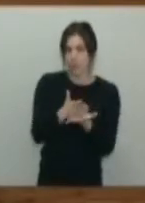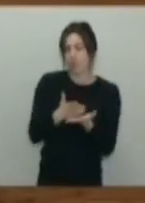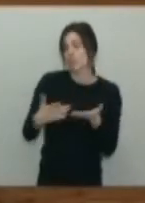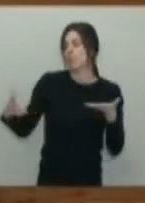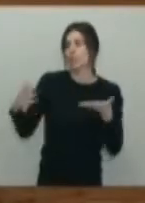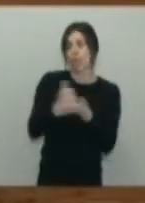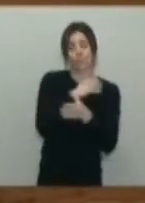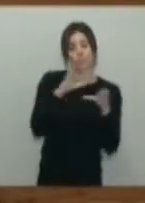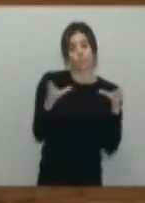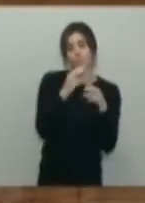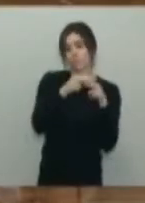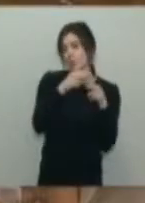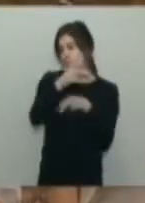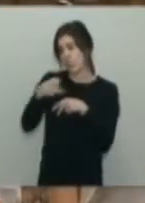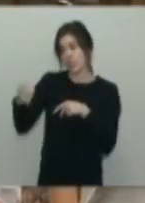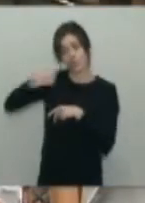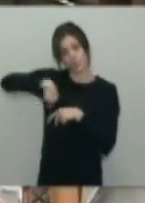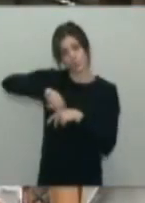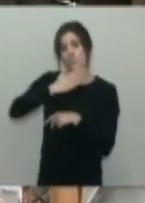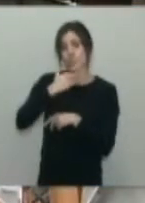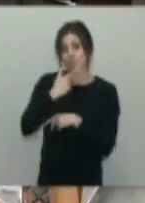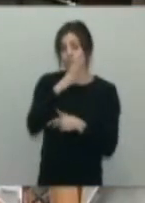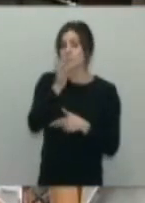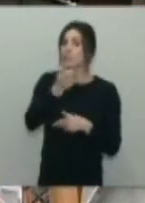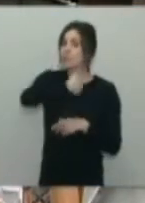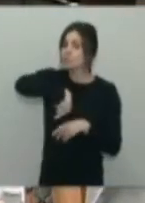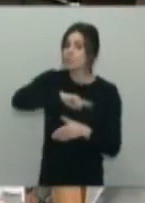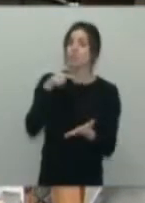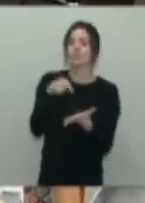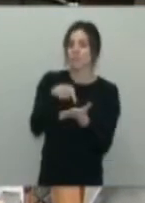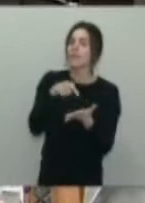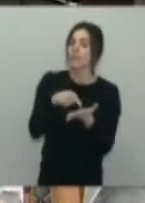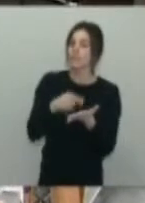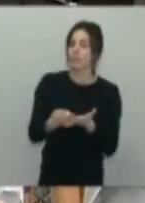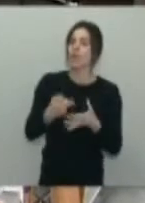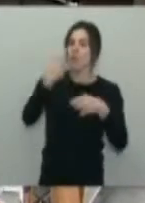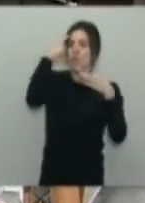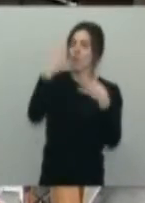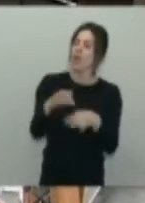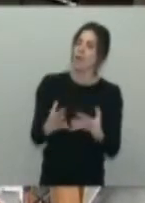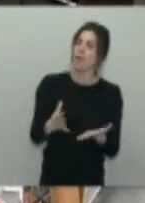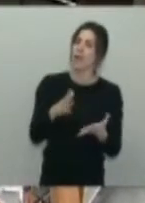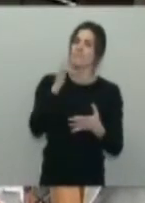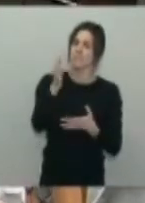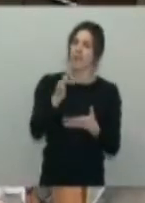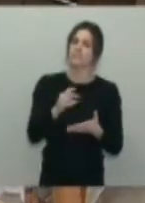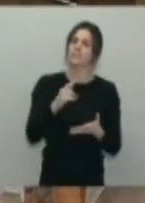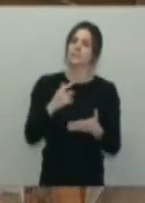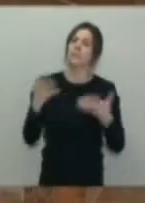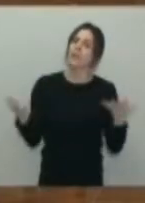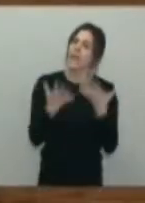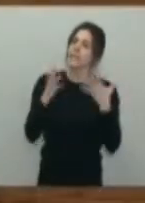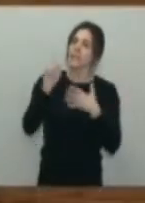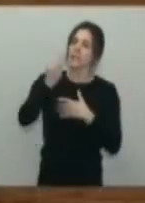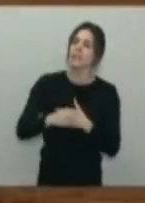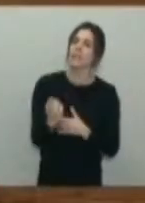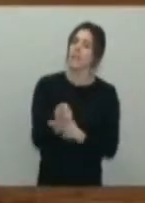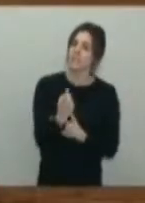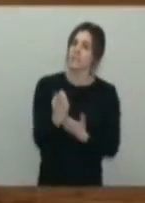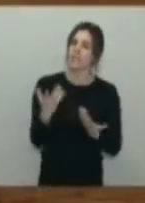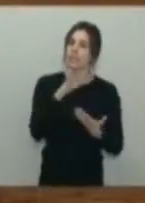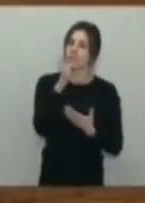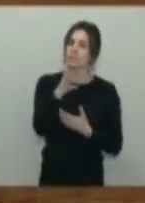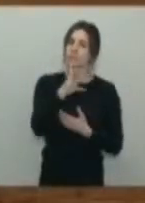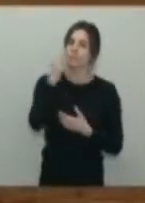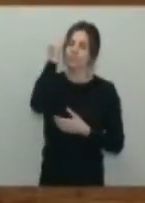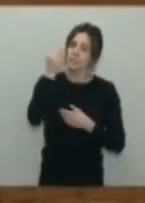esta Cámara. Y para nosotros esta es una reclamación razonable y, además, urgente y necesaria. Y creemos que conviene atenderla